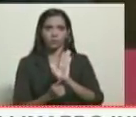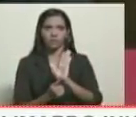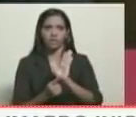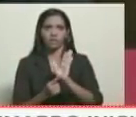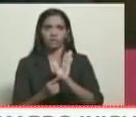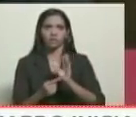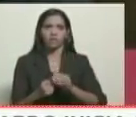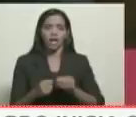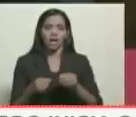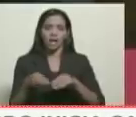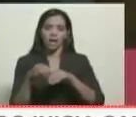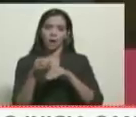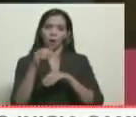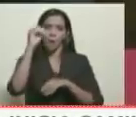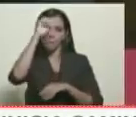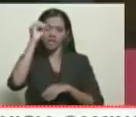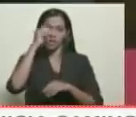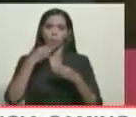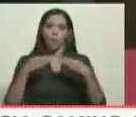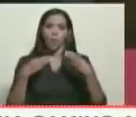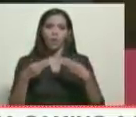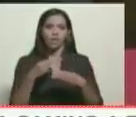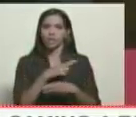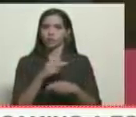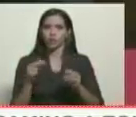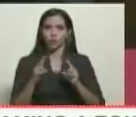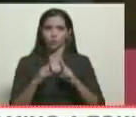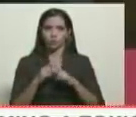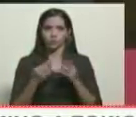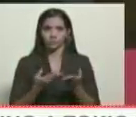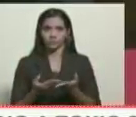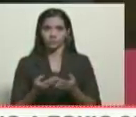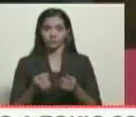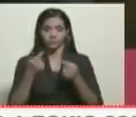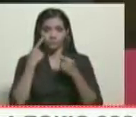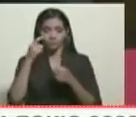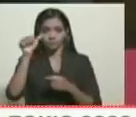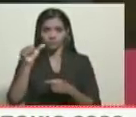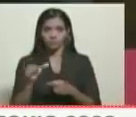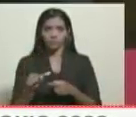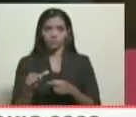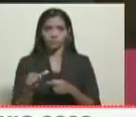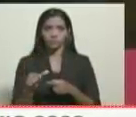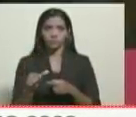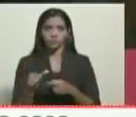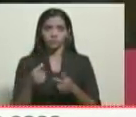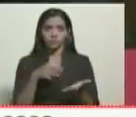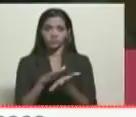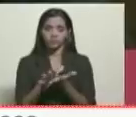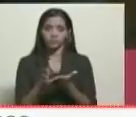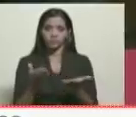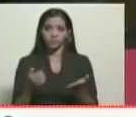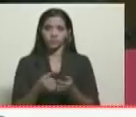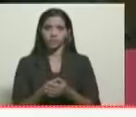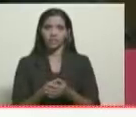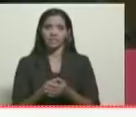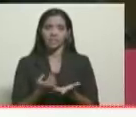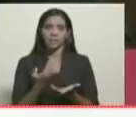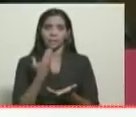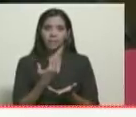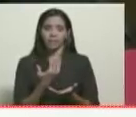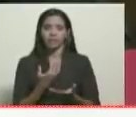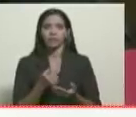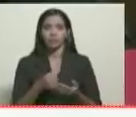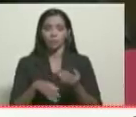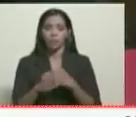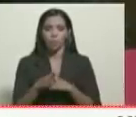pública que tal vez no conoce esto. Fíjense ustedes lo que este señor dijo. Y si me permiten, voy a colocar